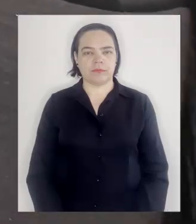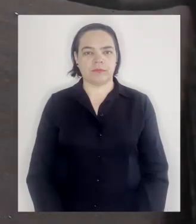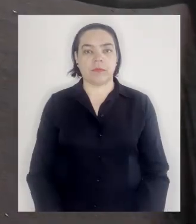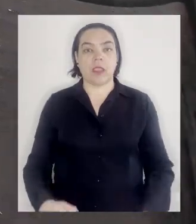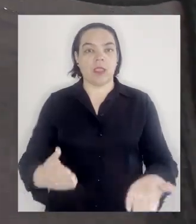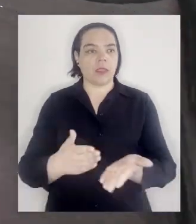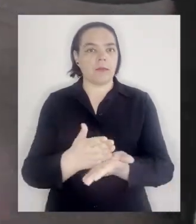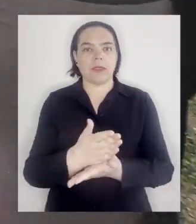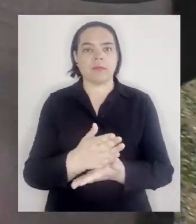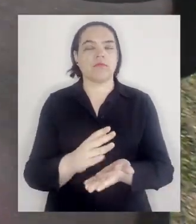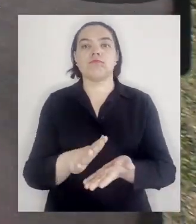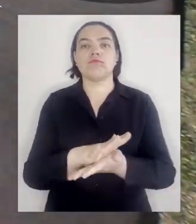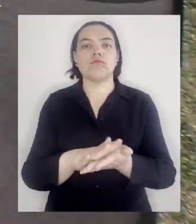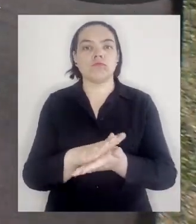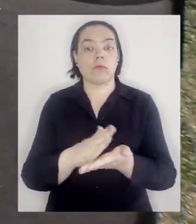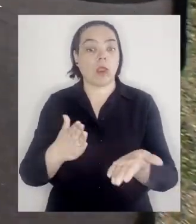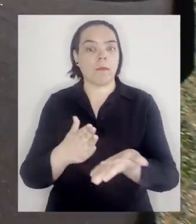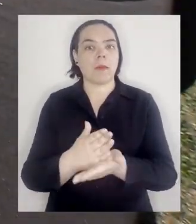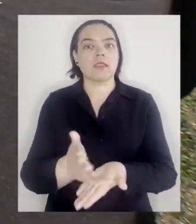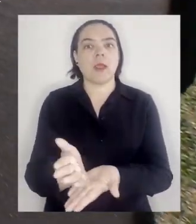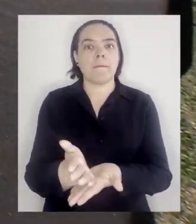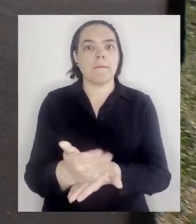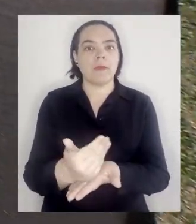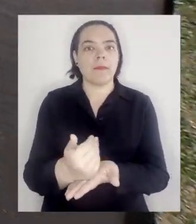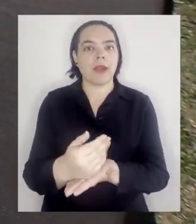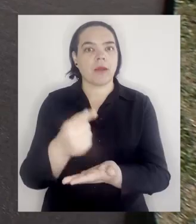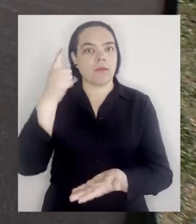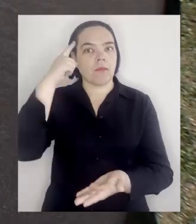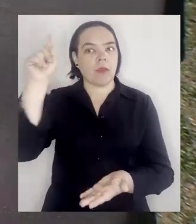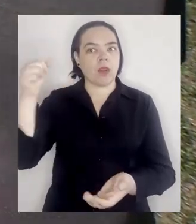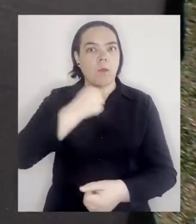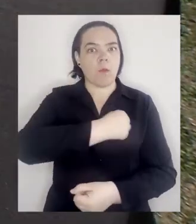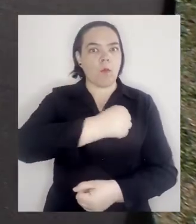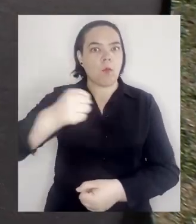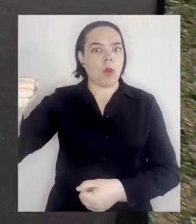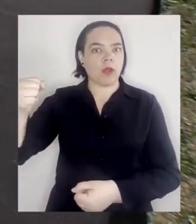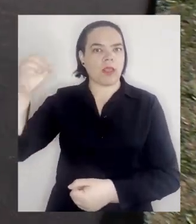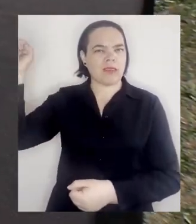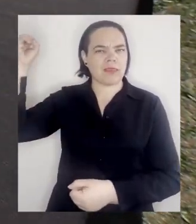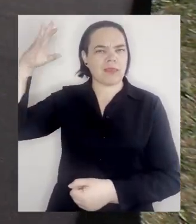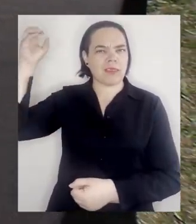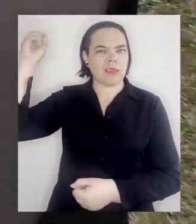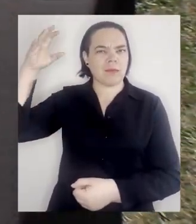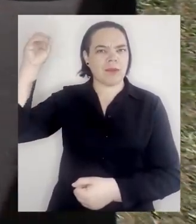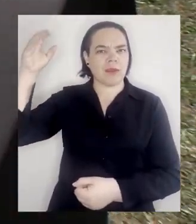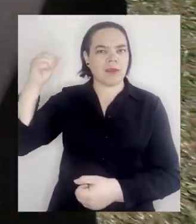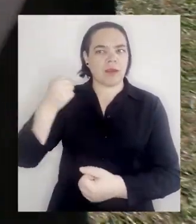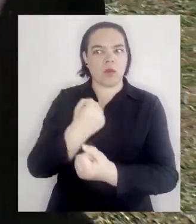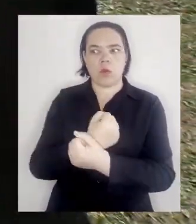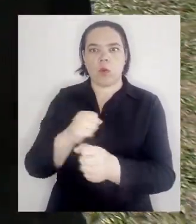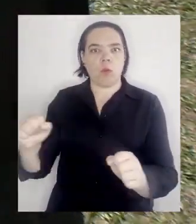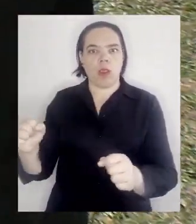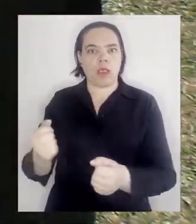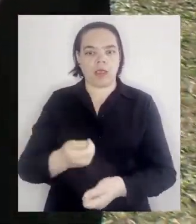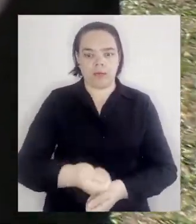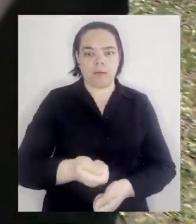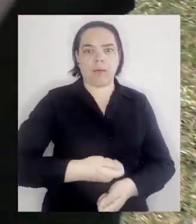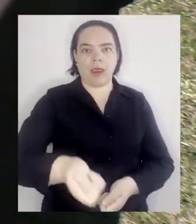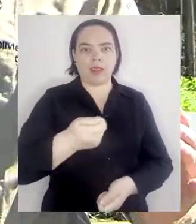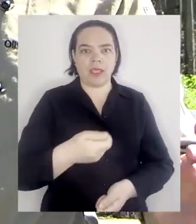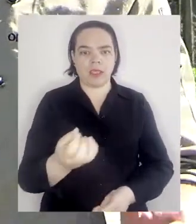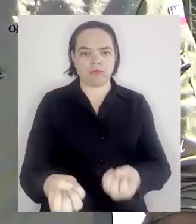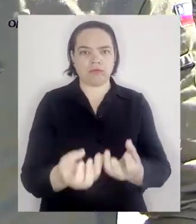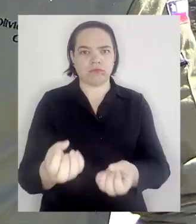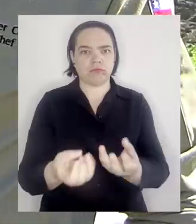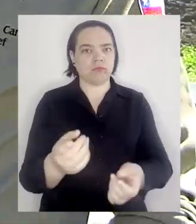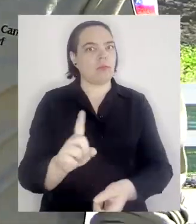el timbre y te buscan, tienes que dejar que suene el timbre nomás porque no puedes dejar de hacerlo. No, cuando no puedes apagar y no puedes volver. No, cuando tú haces